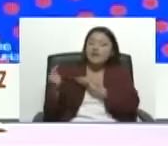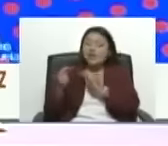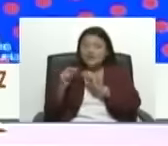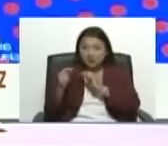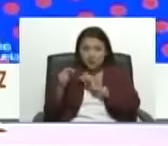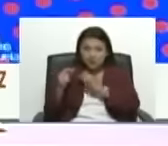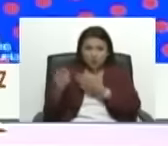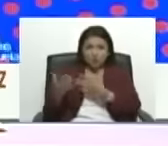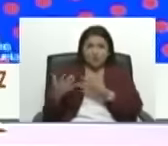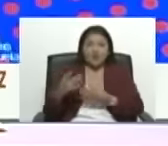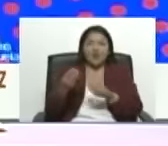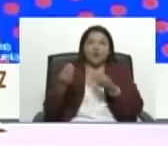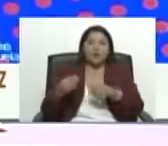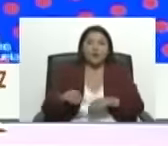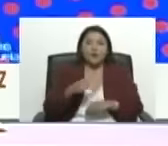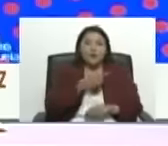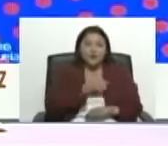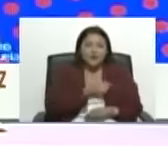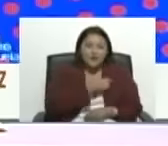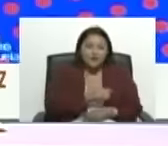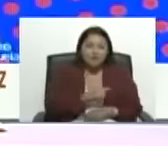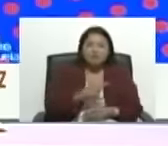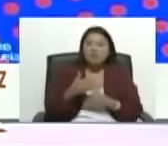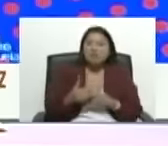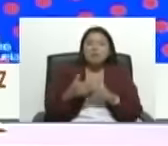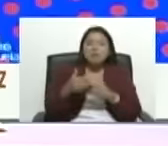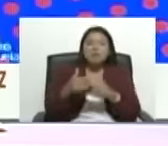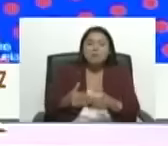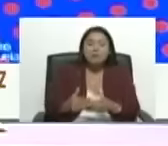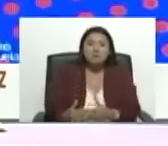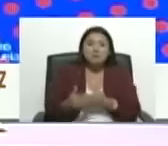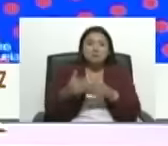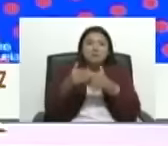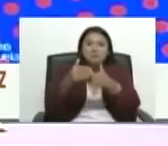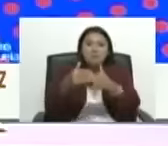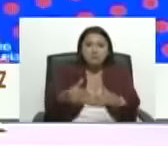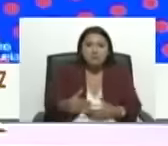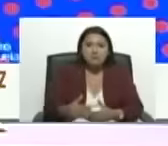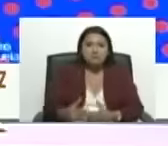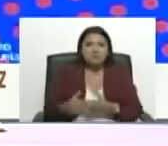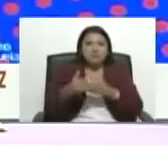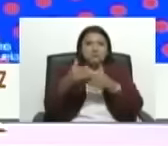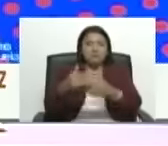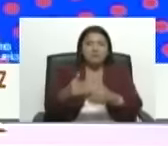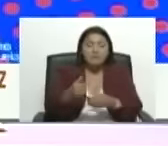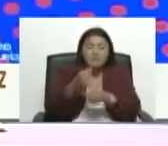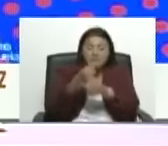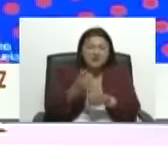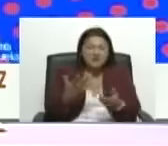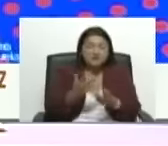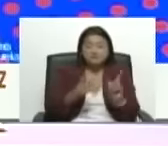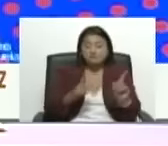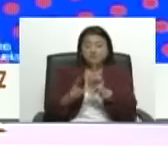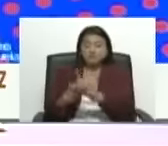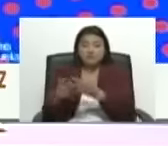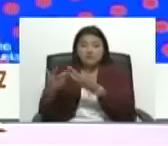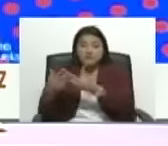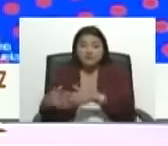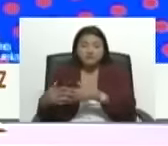Ginebra, donde siempre daban largas hasta que apareciera la ExxonMobil y se